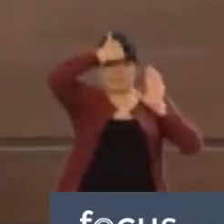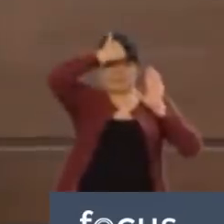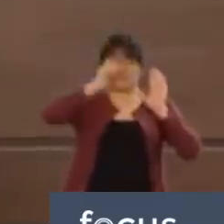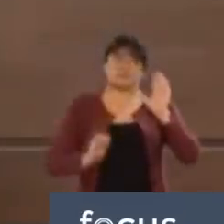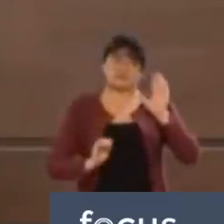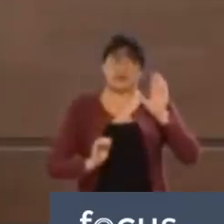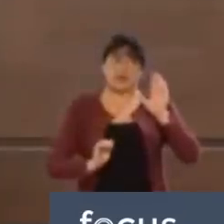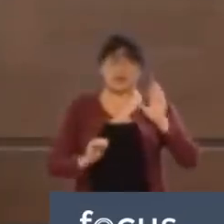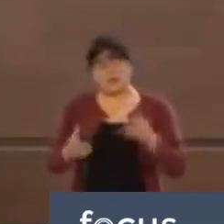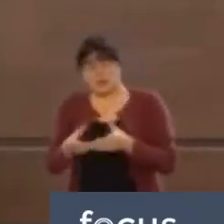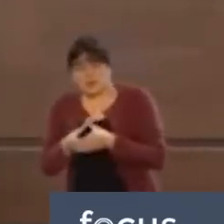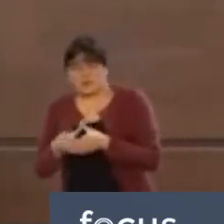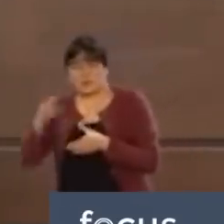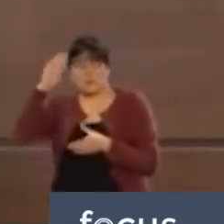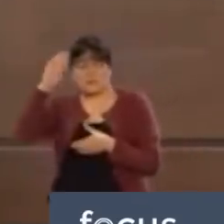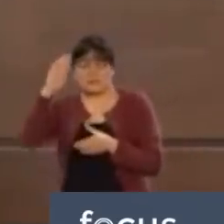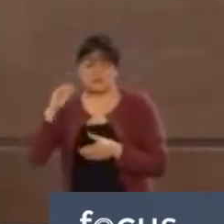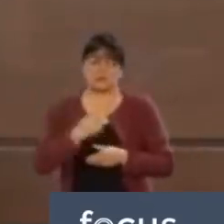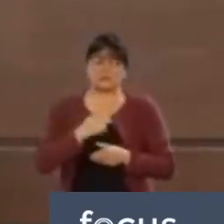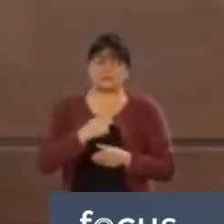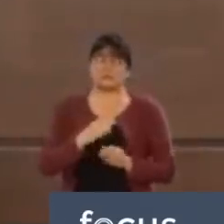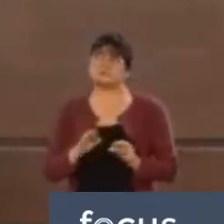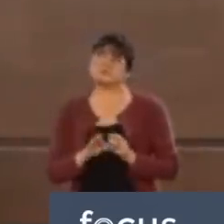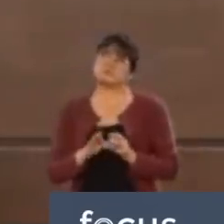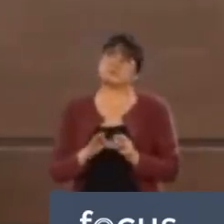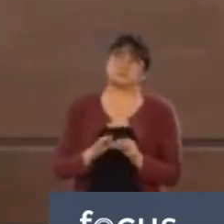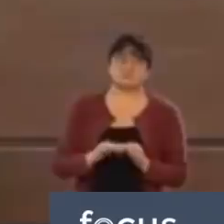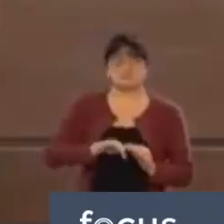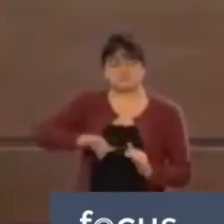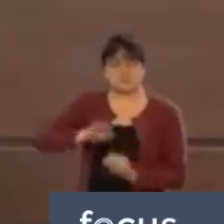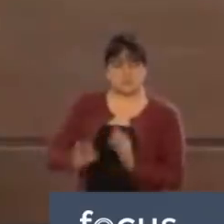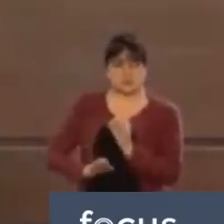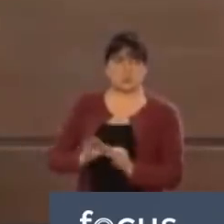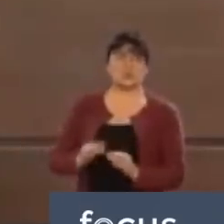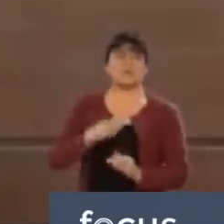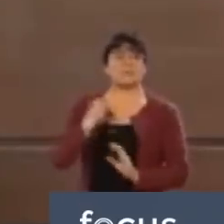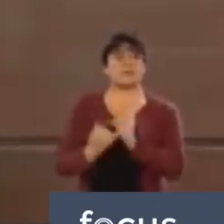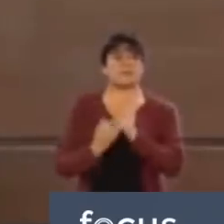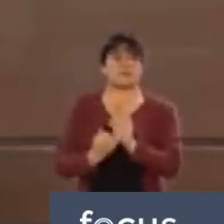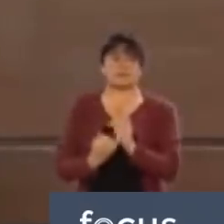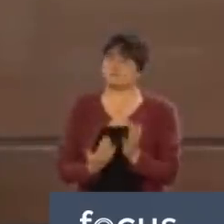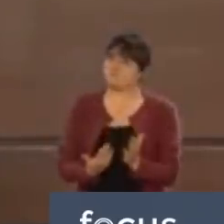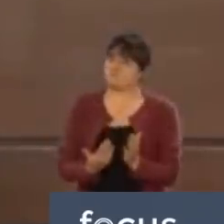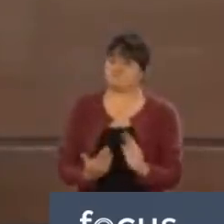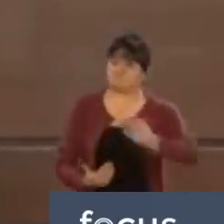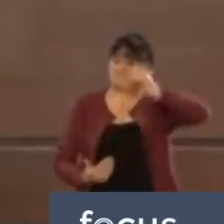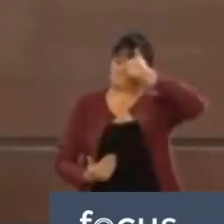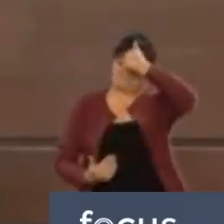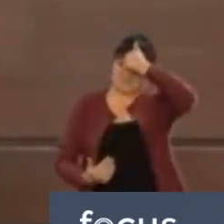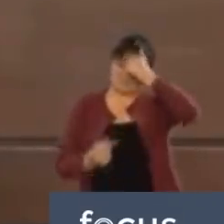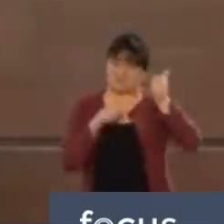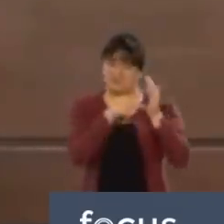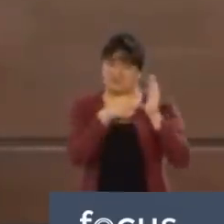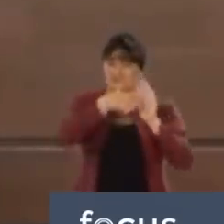institucional de la policía? Porque es que aquí lo que debe primar es la Constitución. Eso es lo único que debe primar.